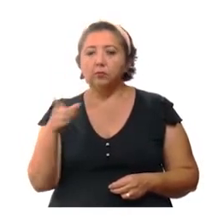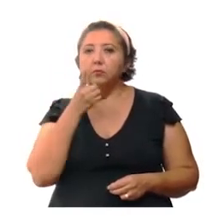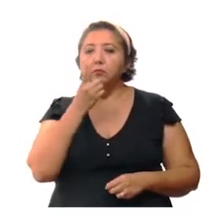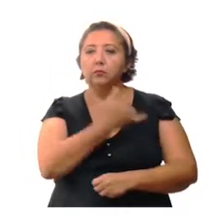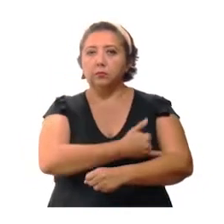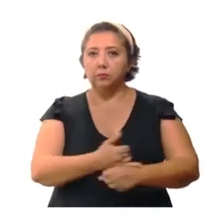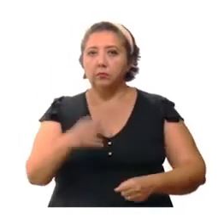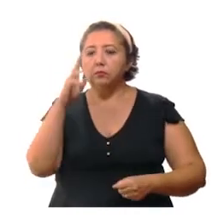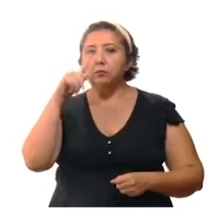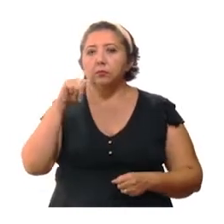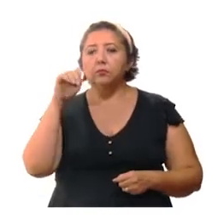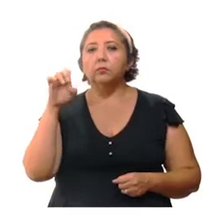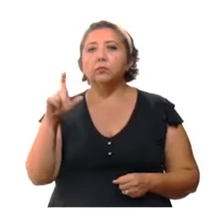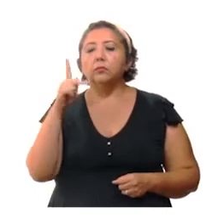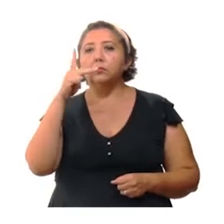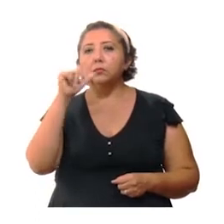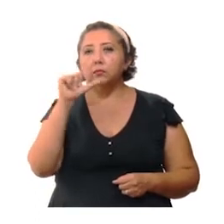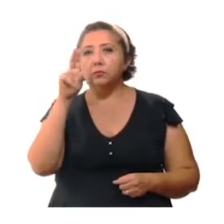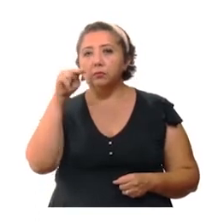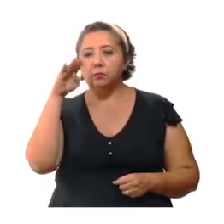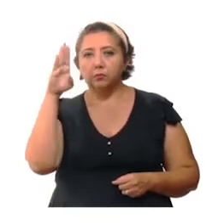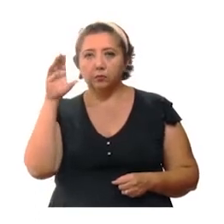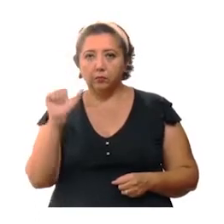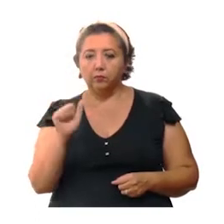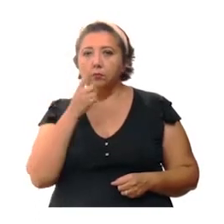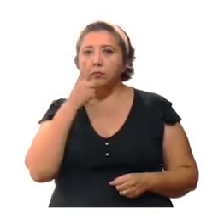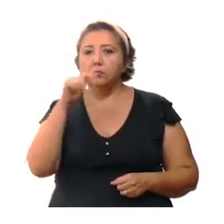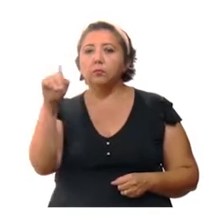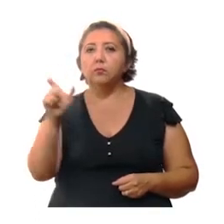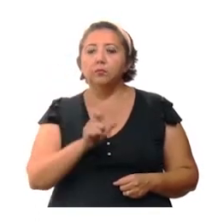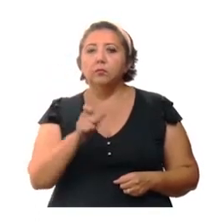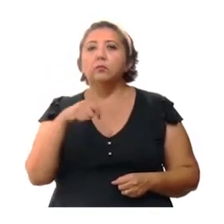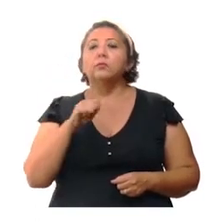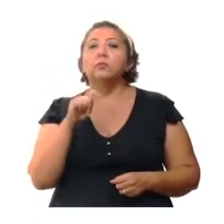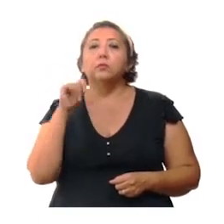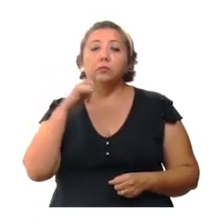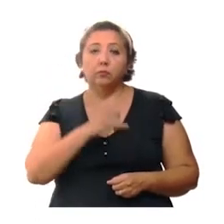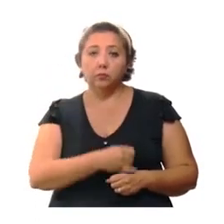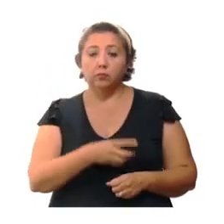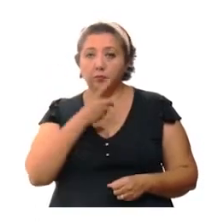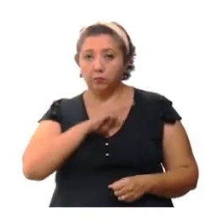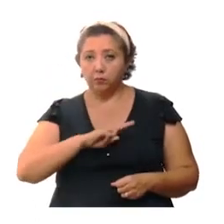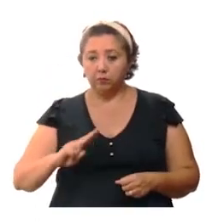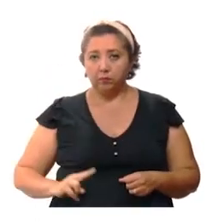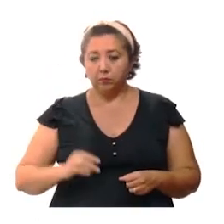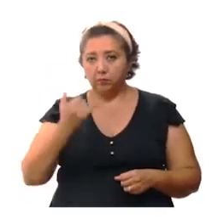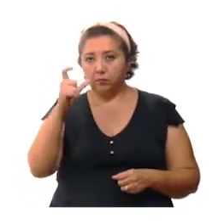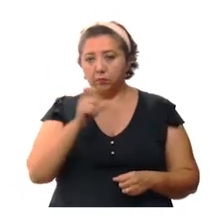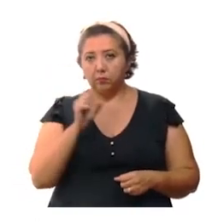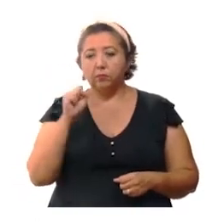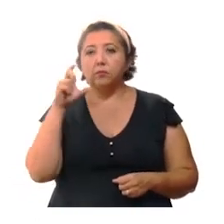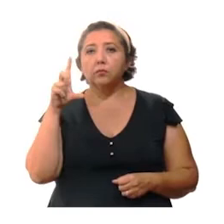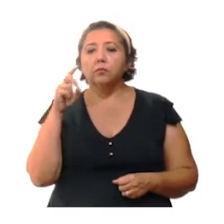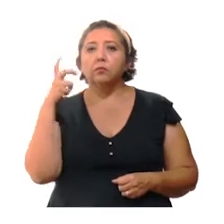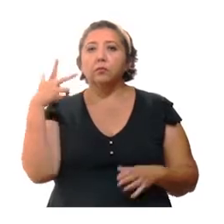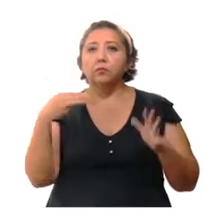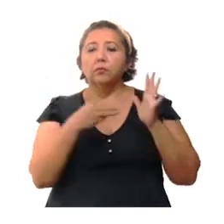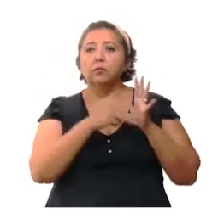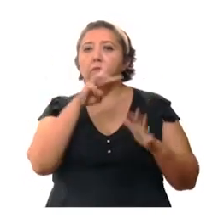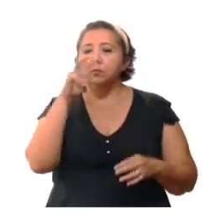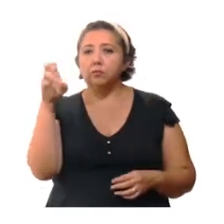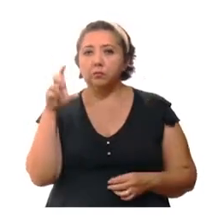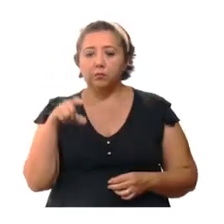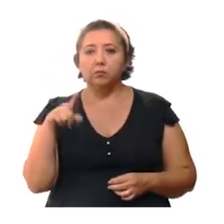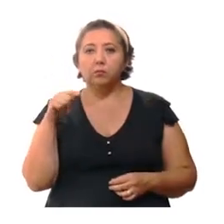Izamal, Motul, Panabá, Zacalum, Samajil, Tecash, Ticul, Umán y Yaxcabá. De los 38.373